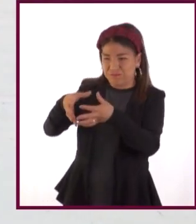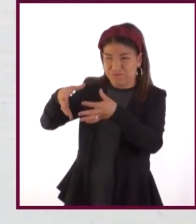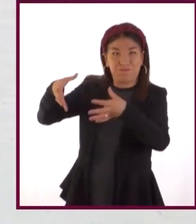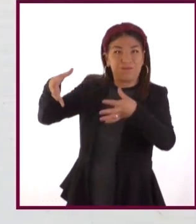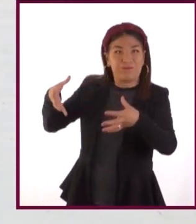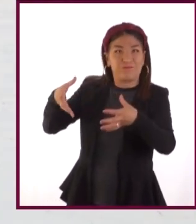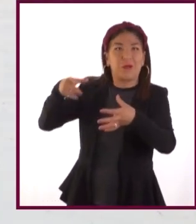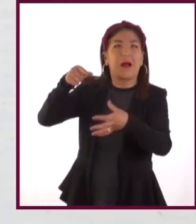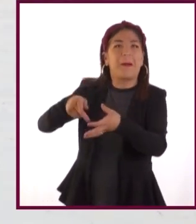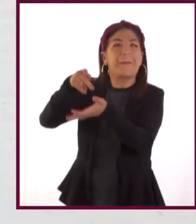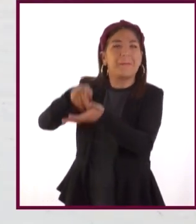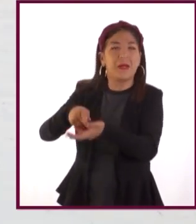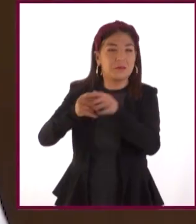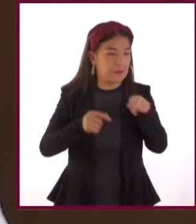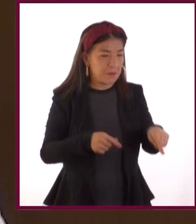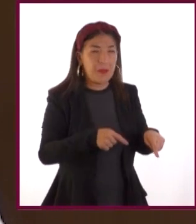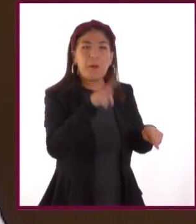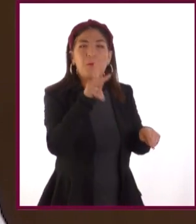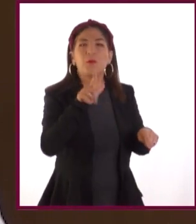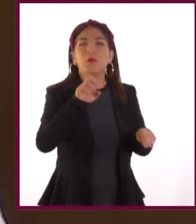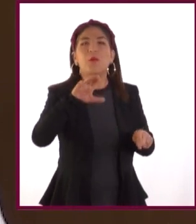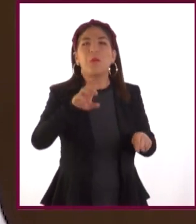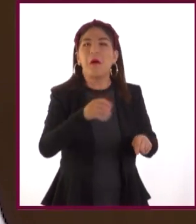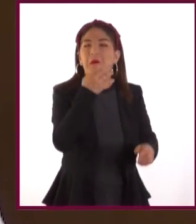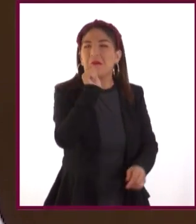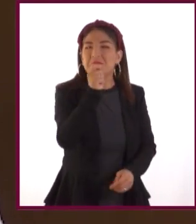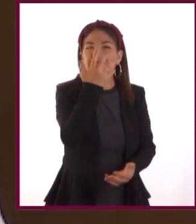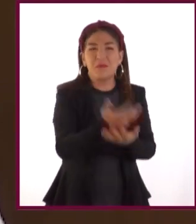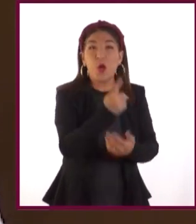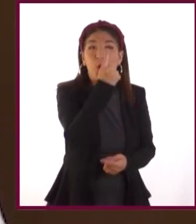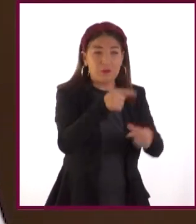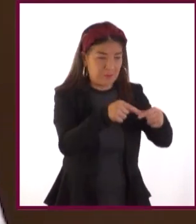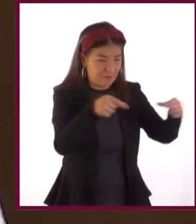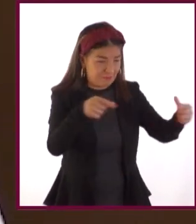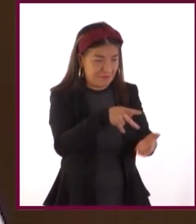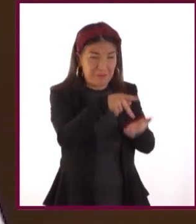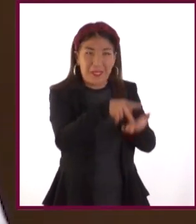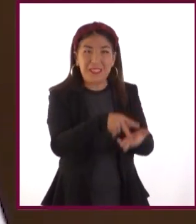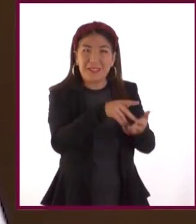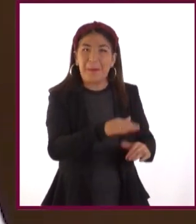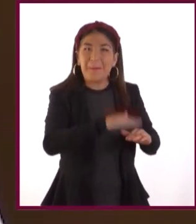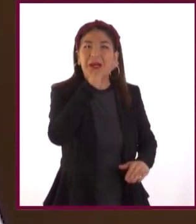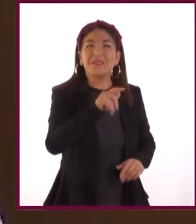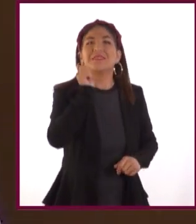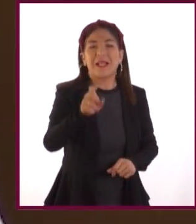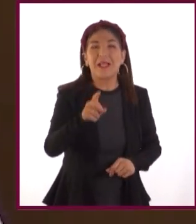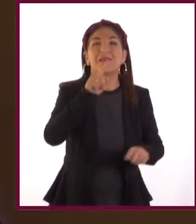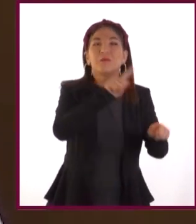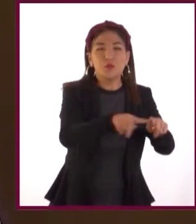Hay un trasfondo que hace que se confunda la gente, porque el kilo de pluma y el kilo de plomo